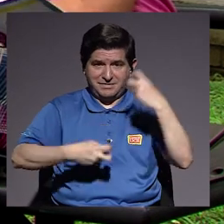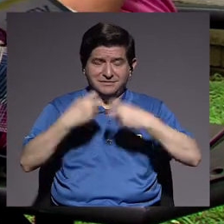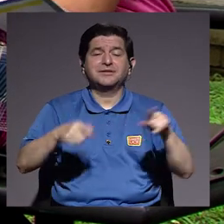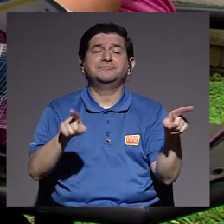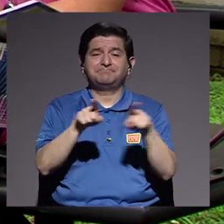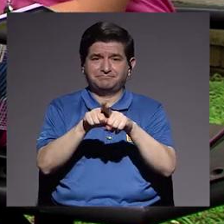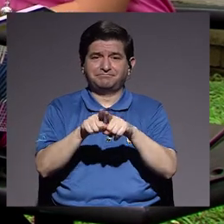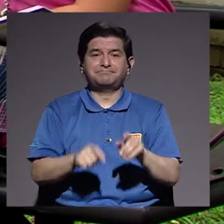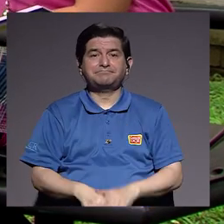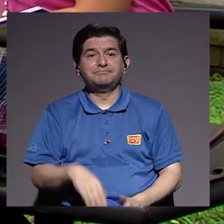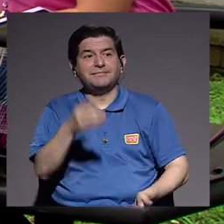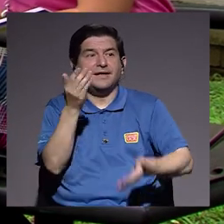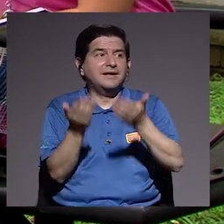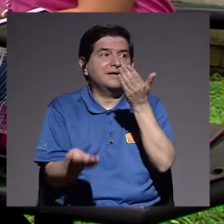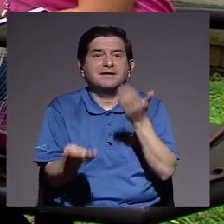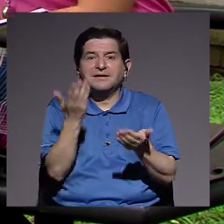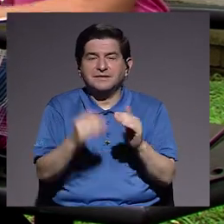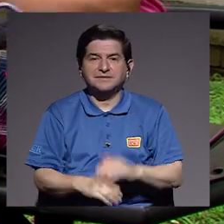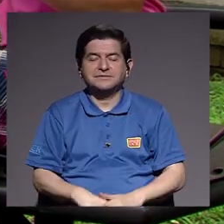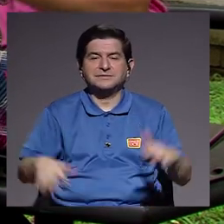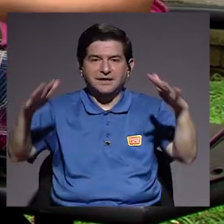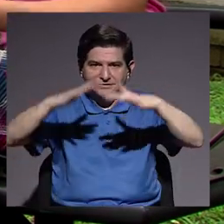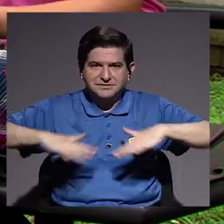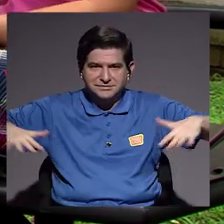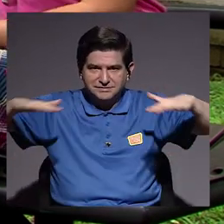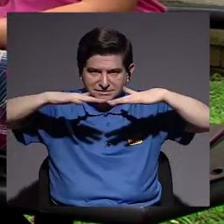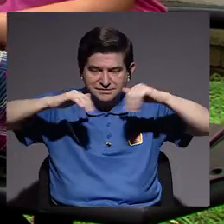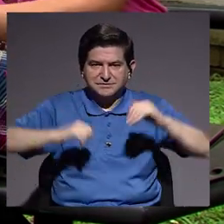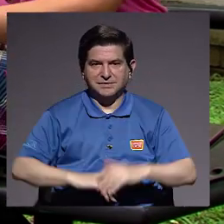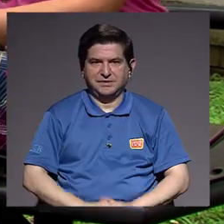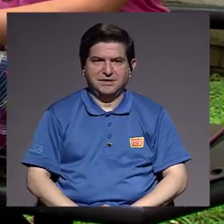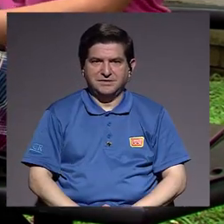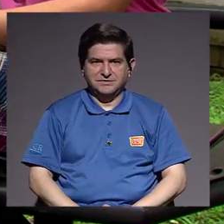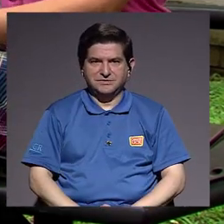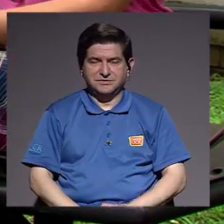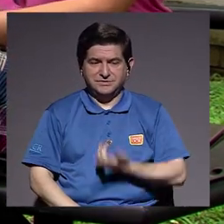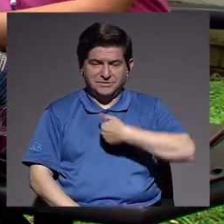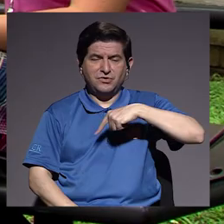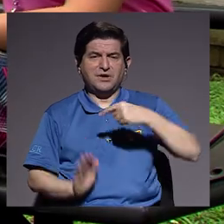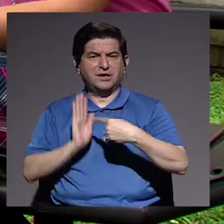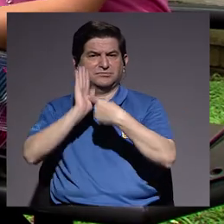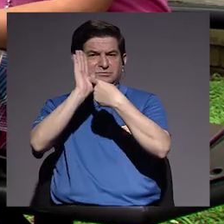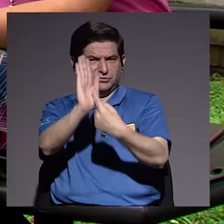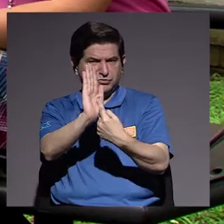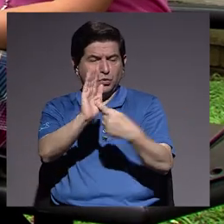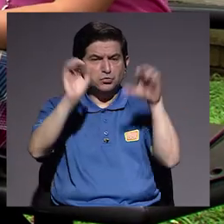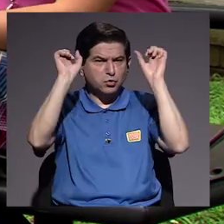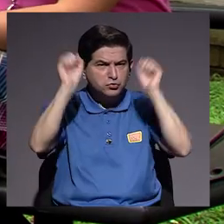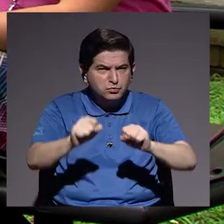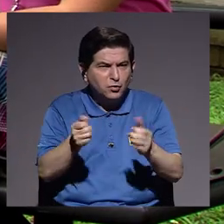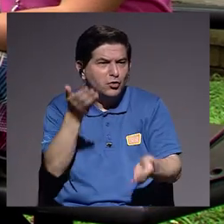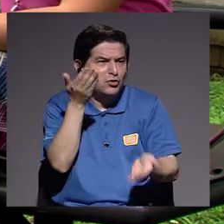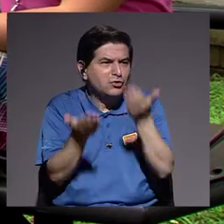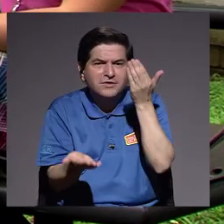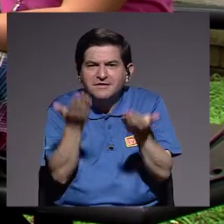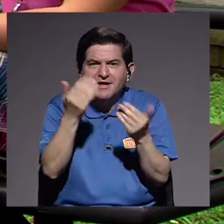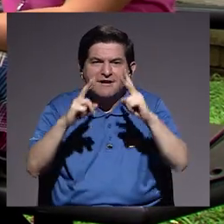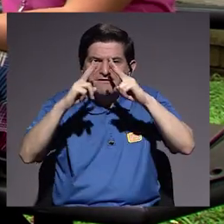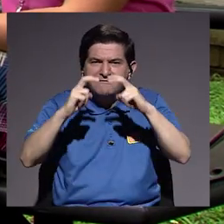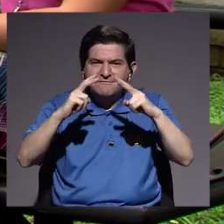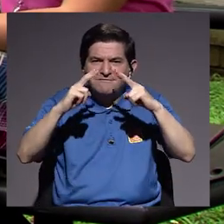Sí, y que es de pronto un espacio que, a ver, que se nos está presentando para que podamos un